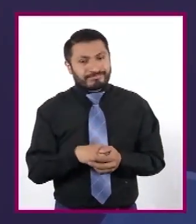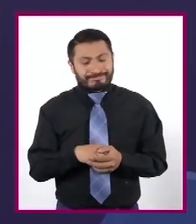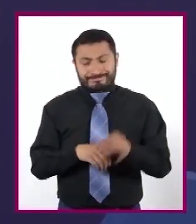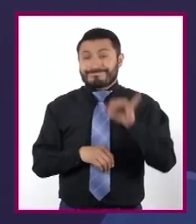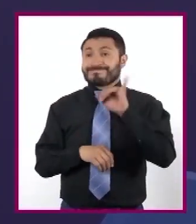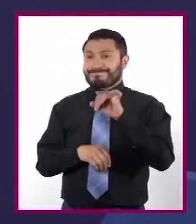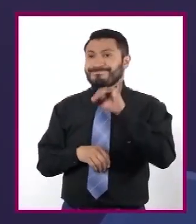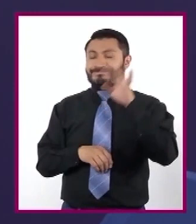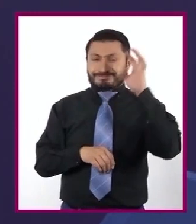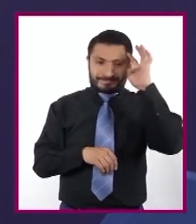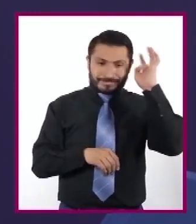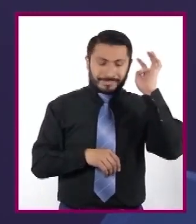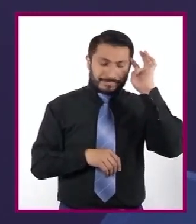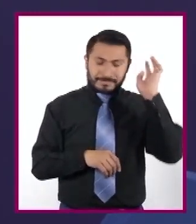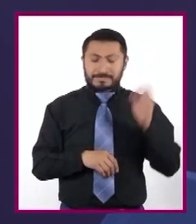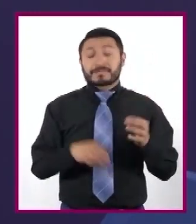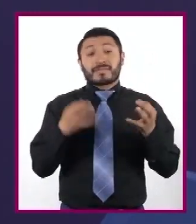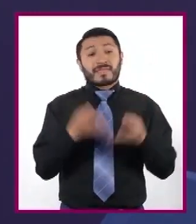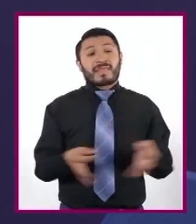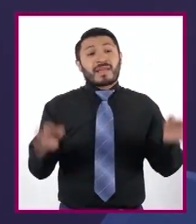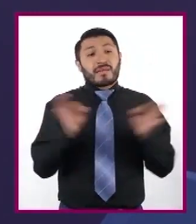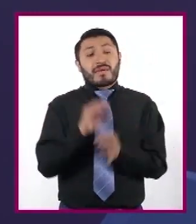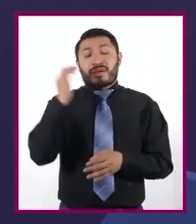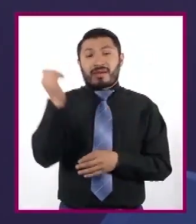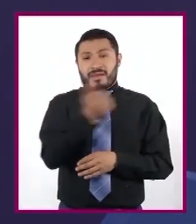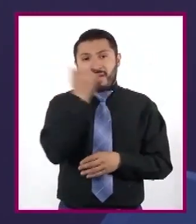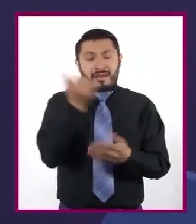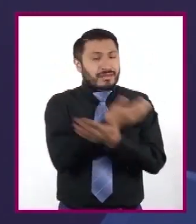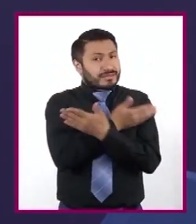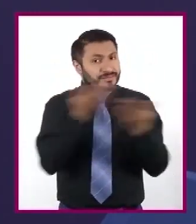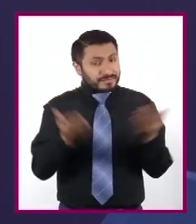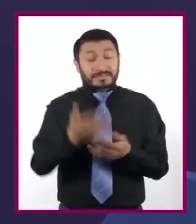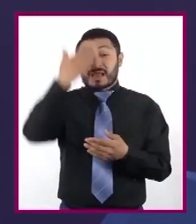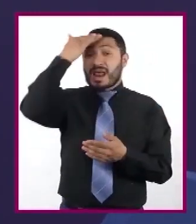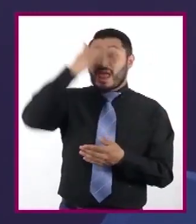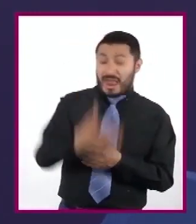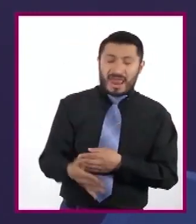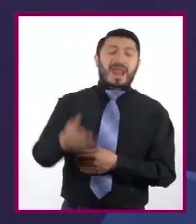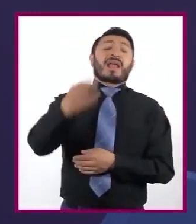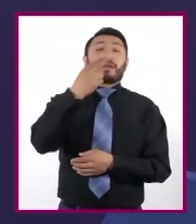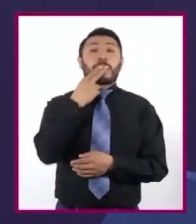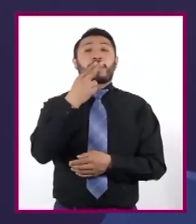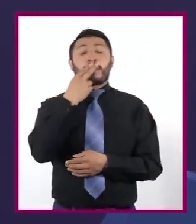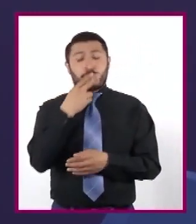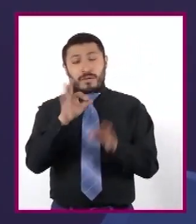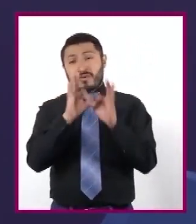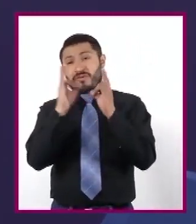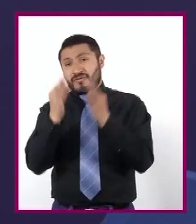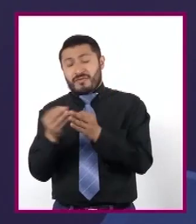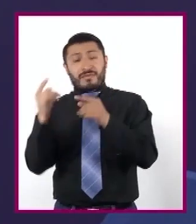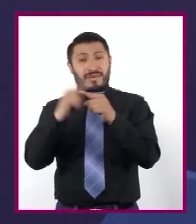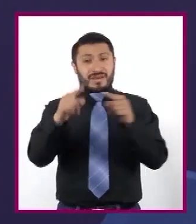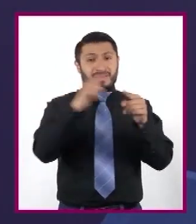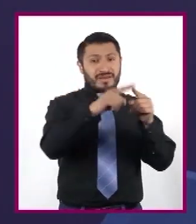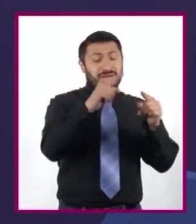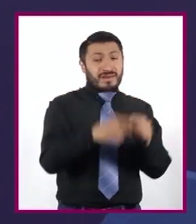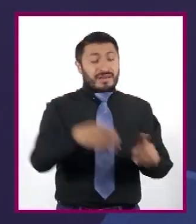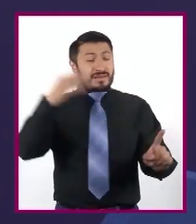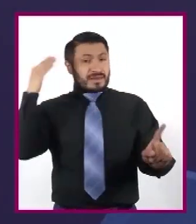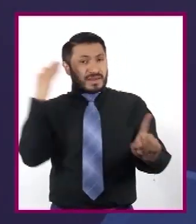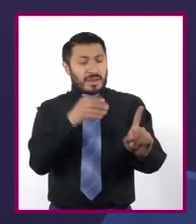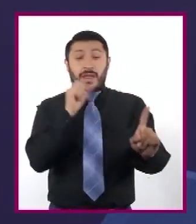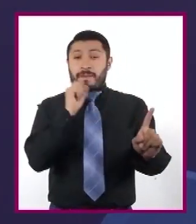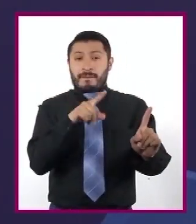es, Leslie. Es importante que las alumnas y alumnos sepan que podemos usar formas distintas para referirnos a un mismo